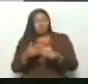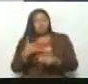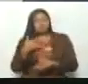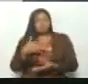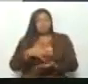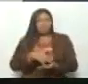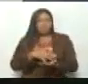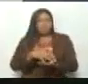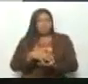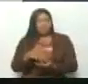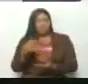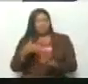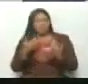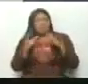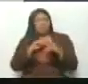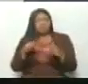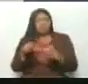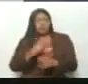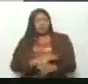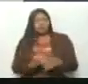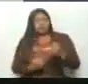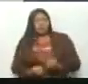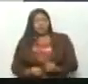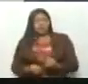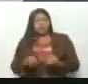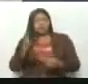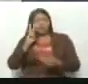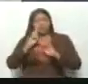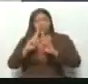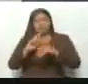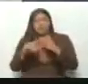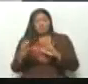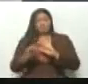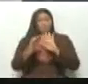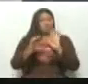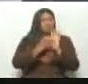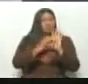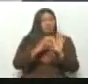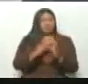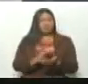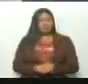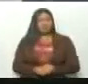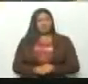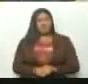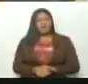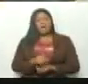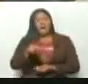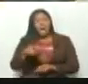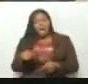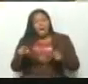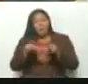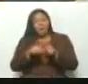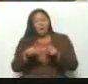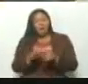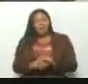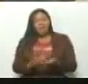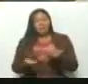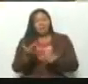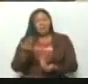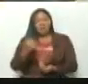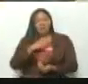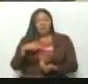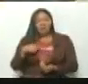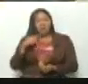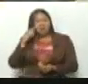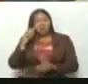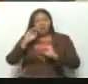nos permite el refuerzo? Fortalecer nuestra respuesta inmune ante el contagio. Y eso, además que eso es importantísimo. Nosotros